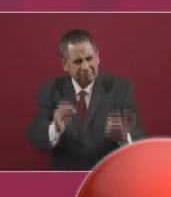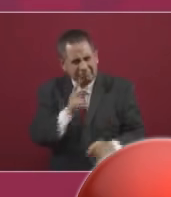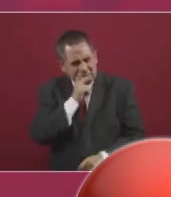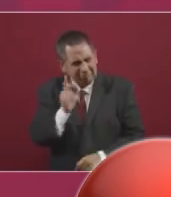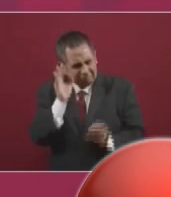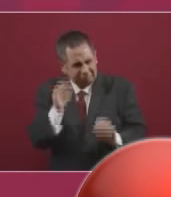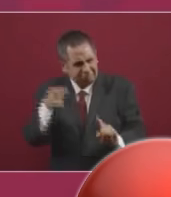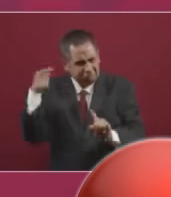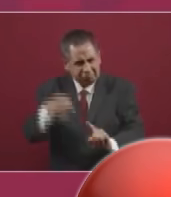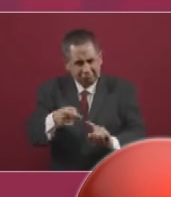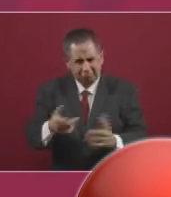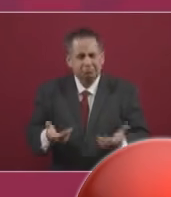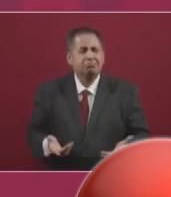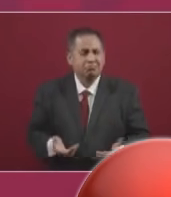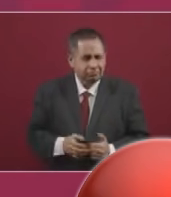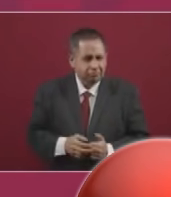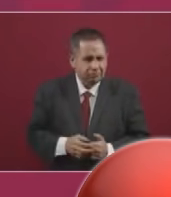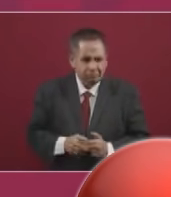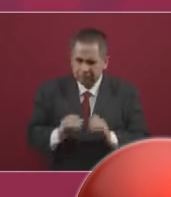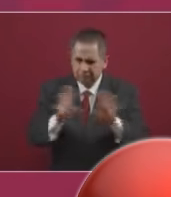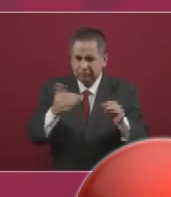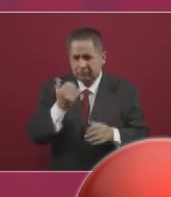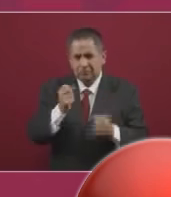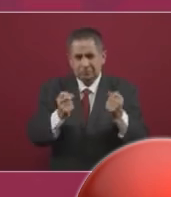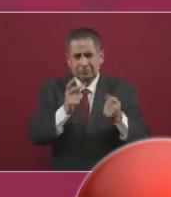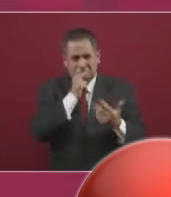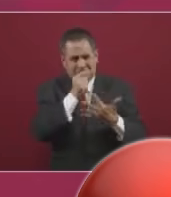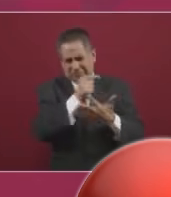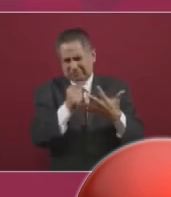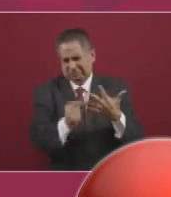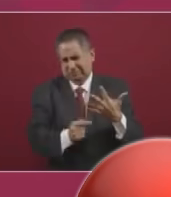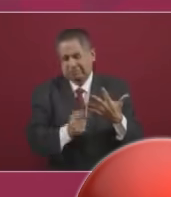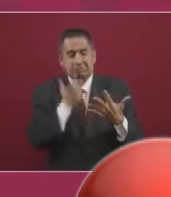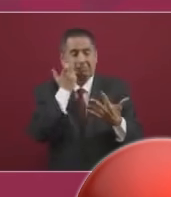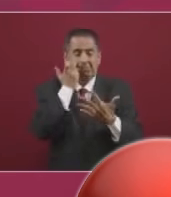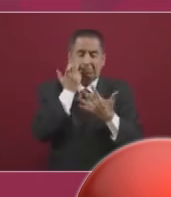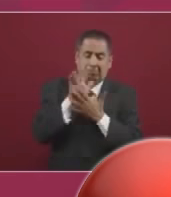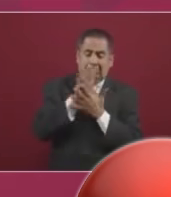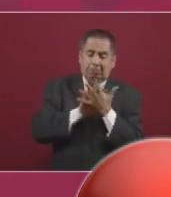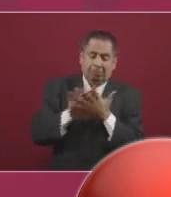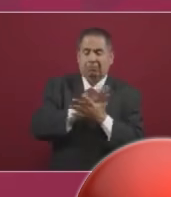¿No es así? Y así muchas otras cosas.